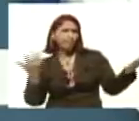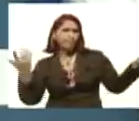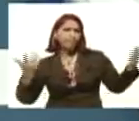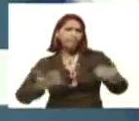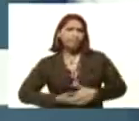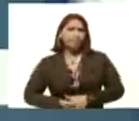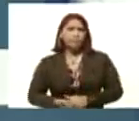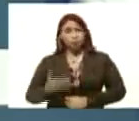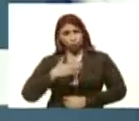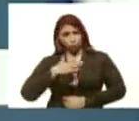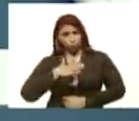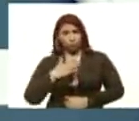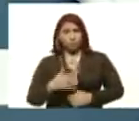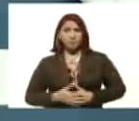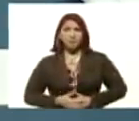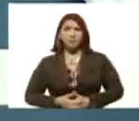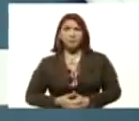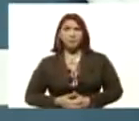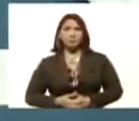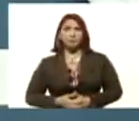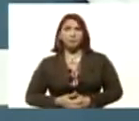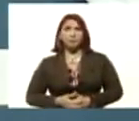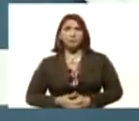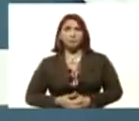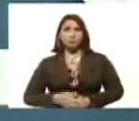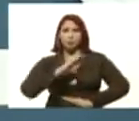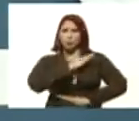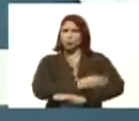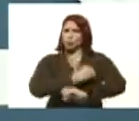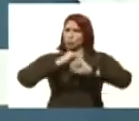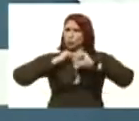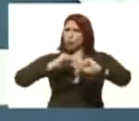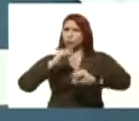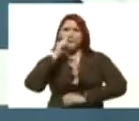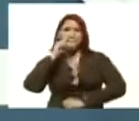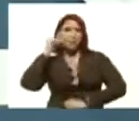Soy Super Bigote.